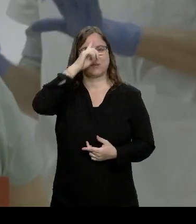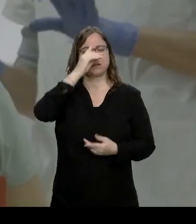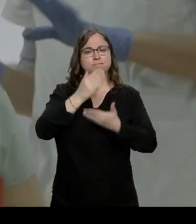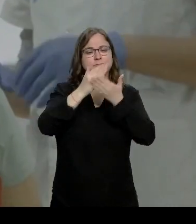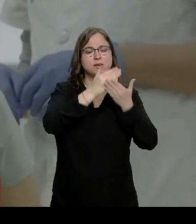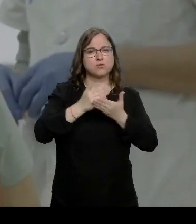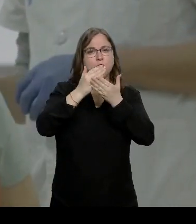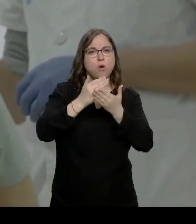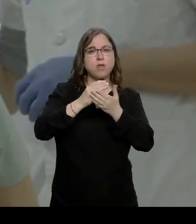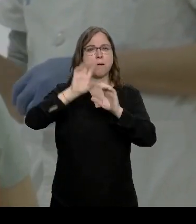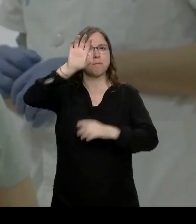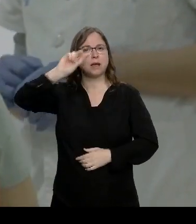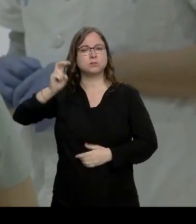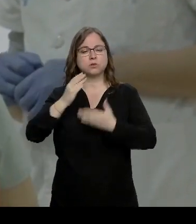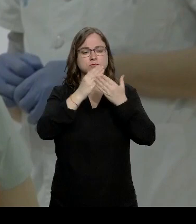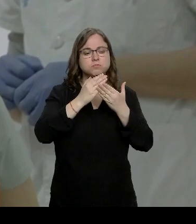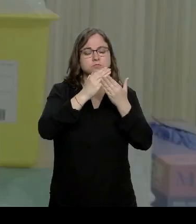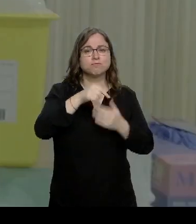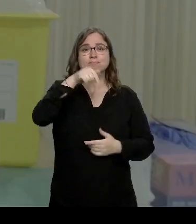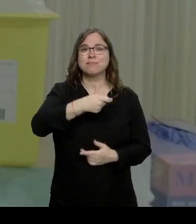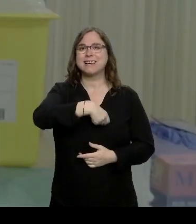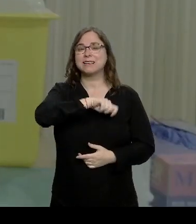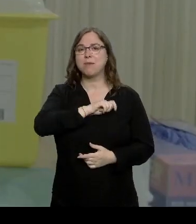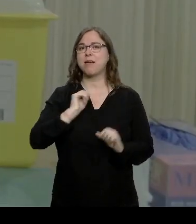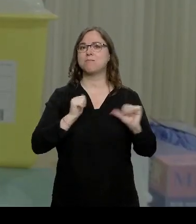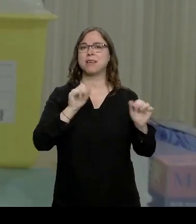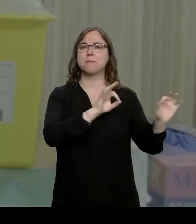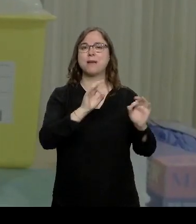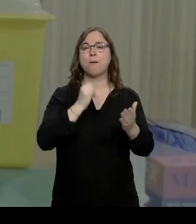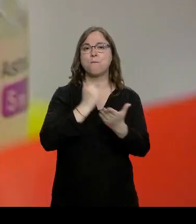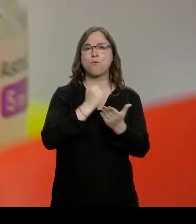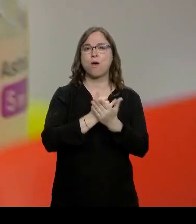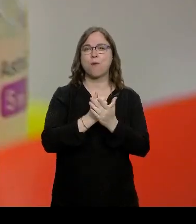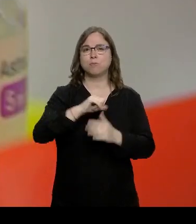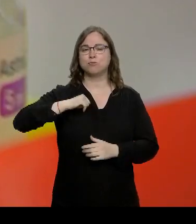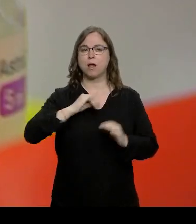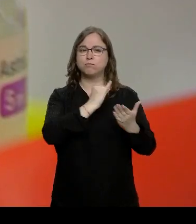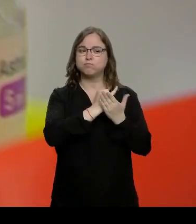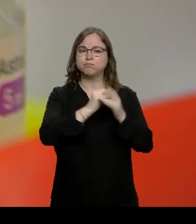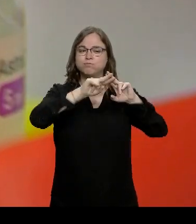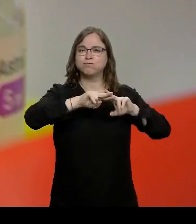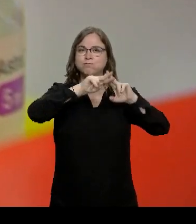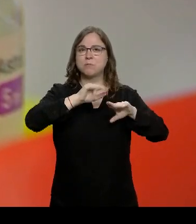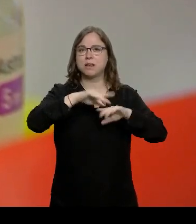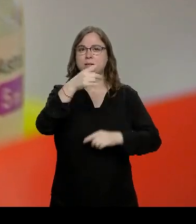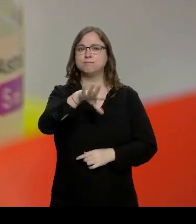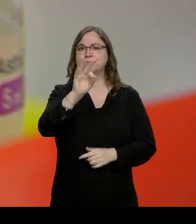analizando informes de otros países y aquí en España hay en marcha un ensayo clínico al respecto.